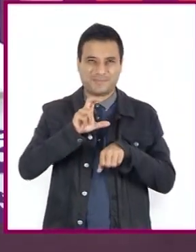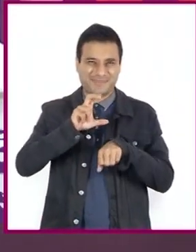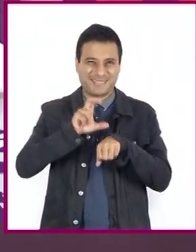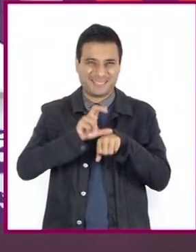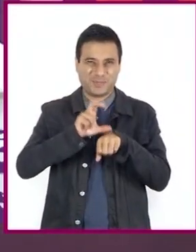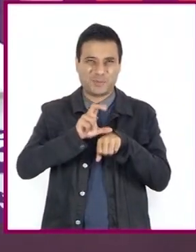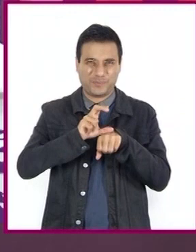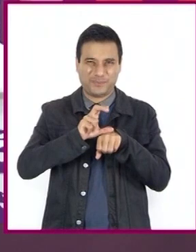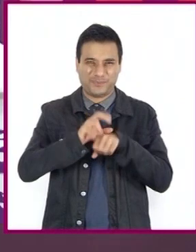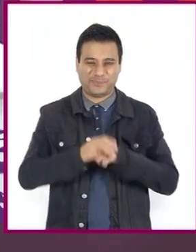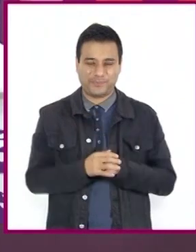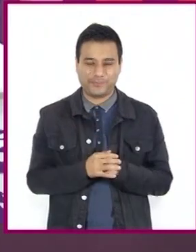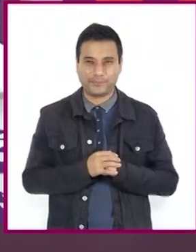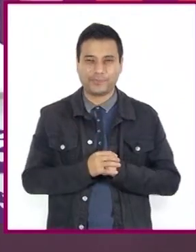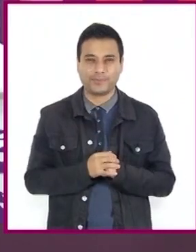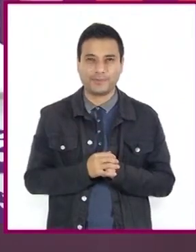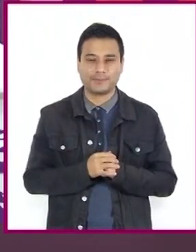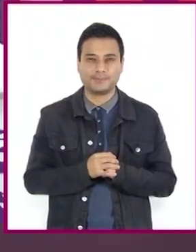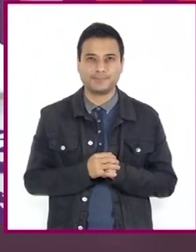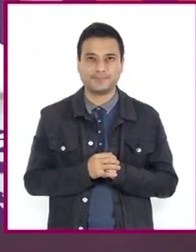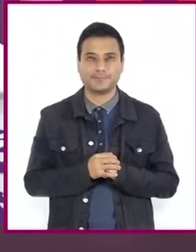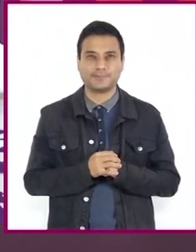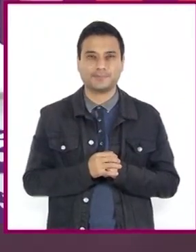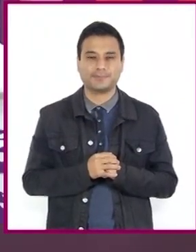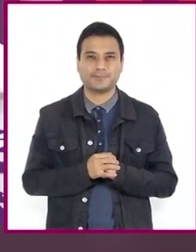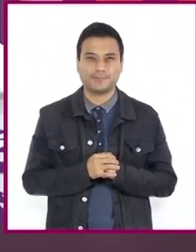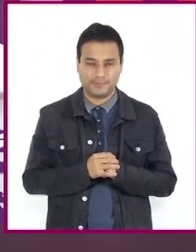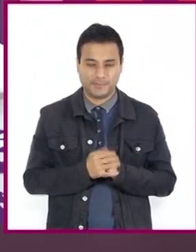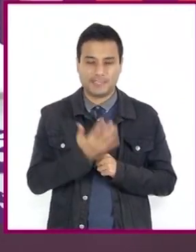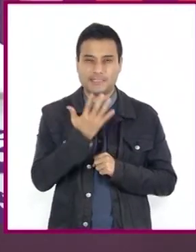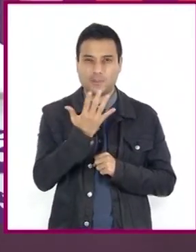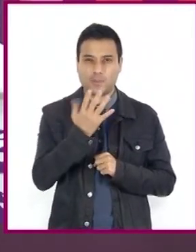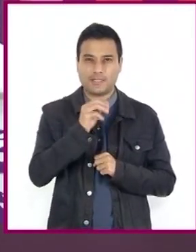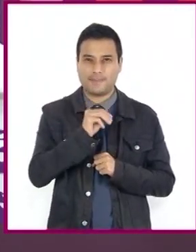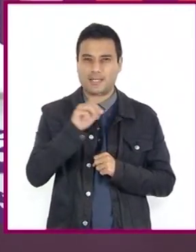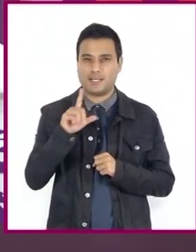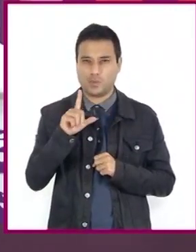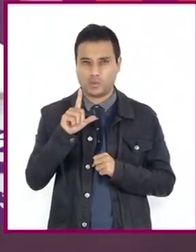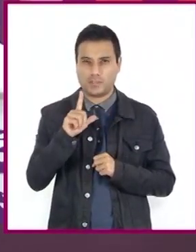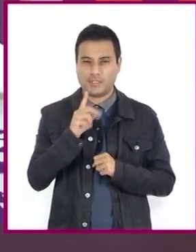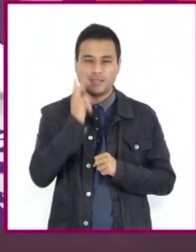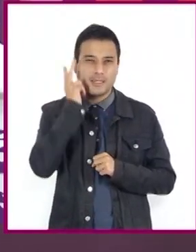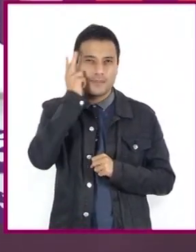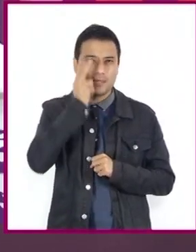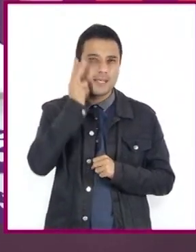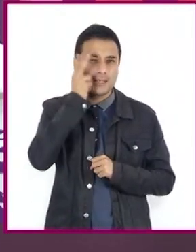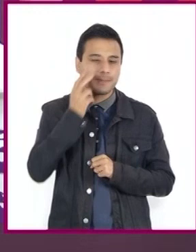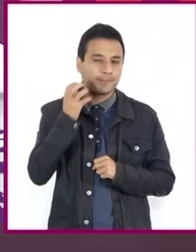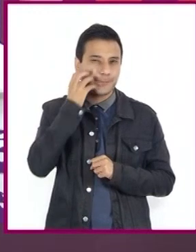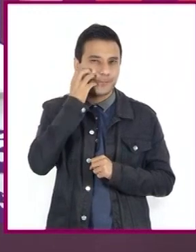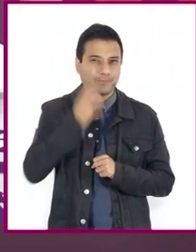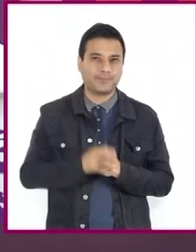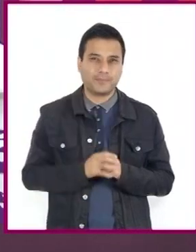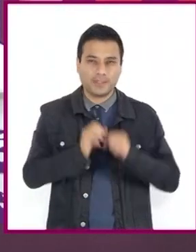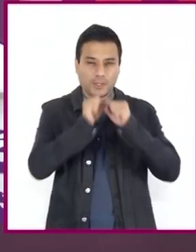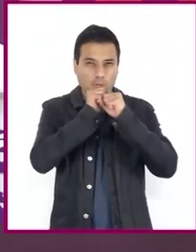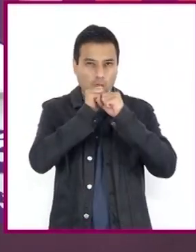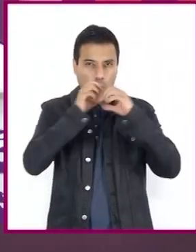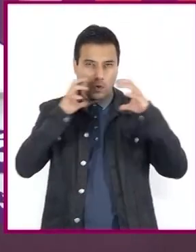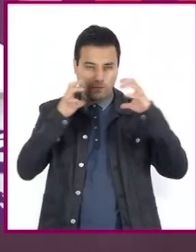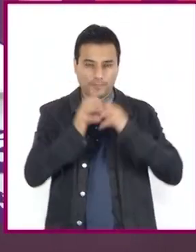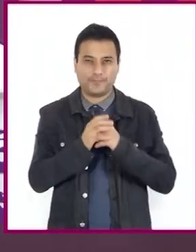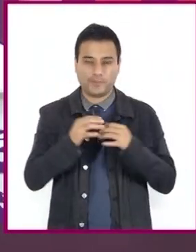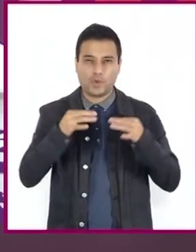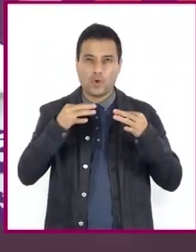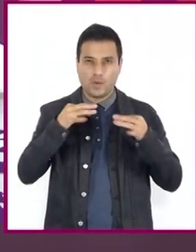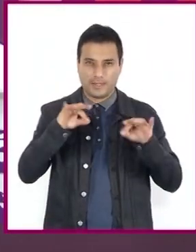conocida como carbonato de calcio, 50 mililitros de vinagre, también conocido como ácido acético, un globo, una hoja de